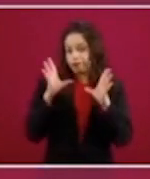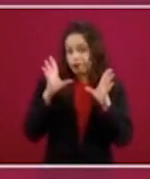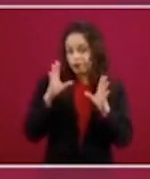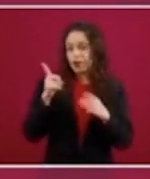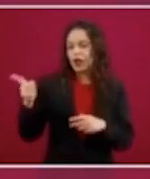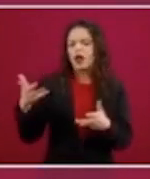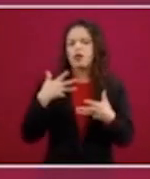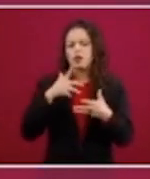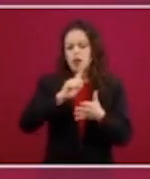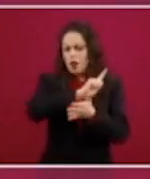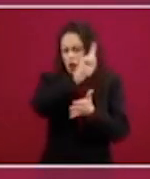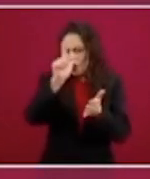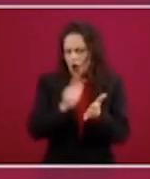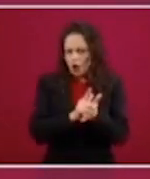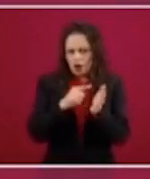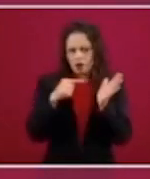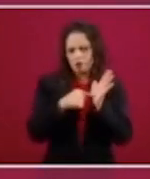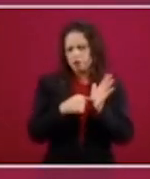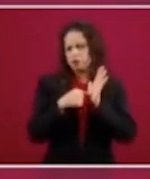Y